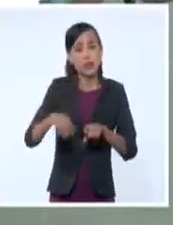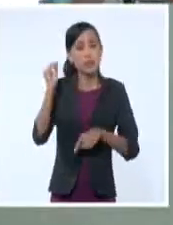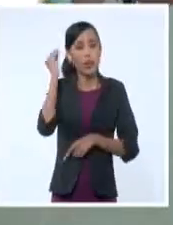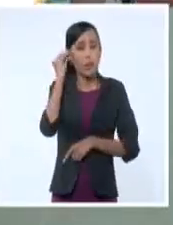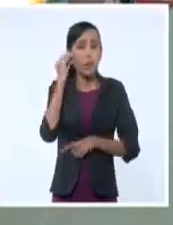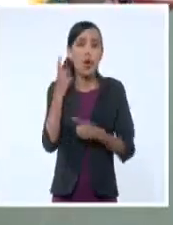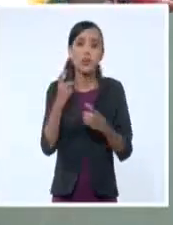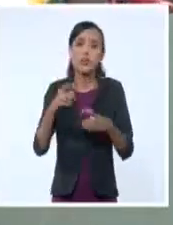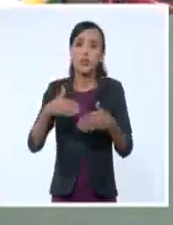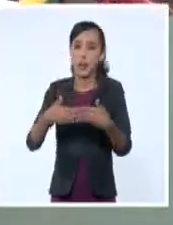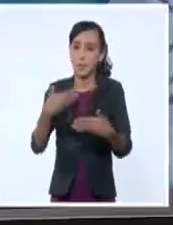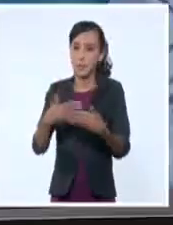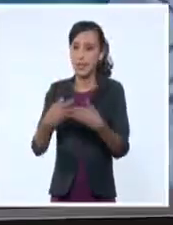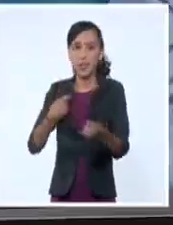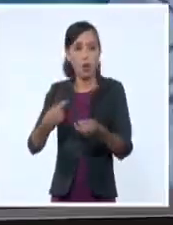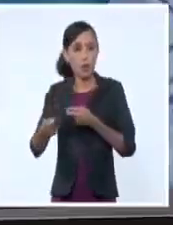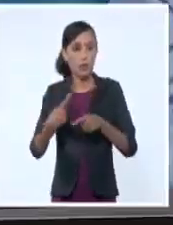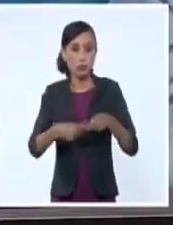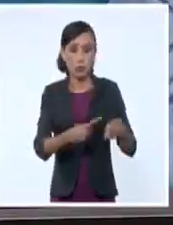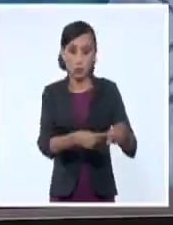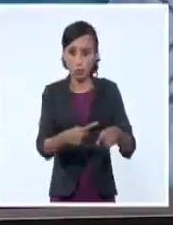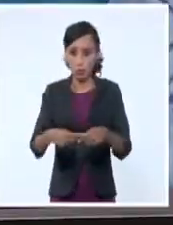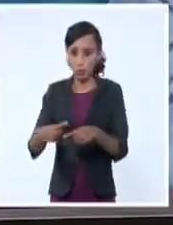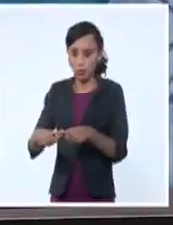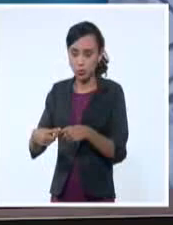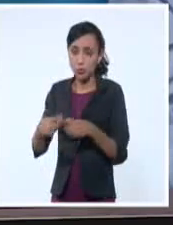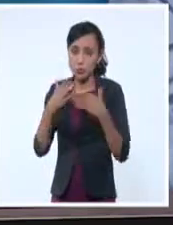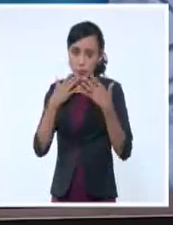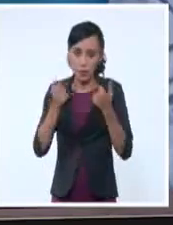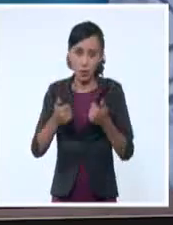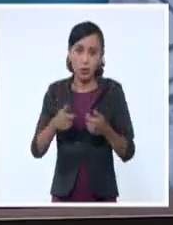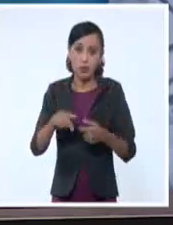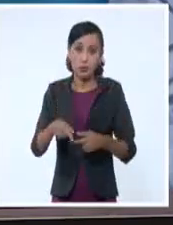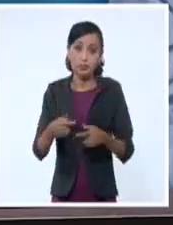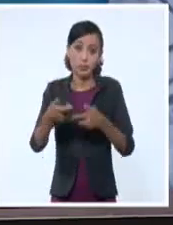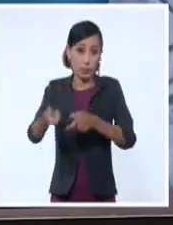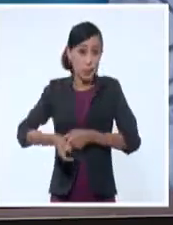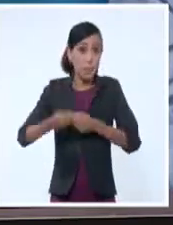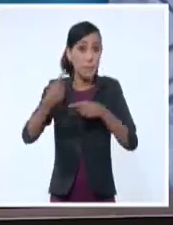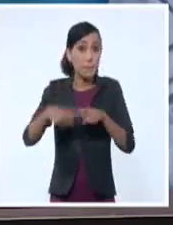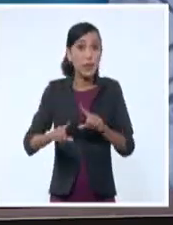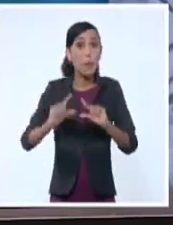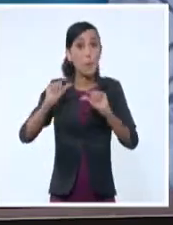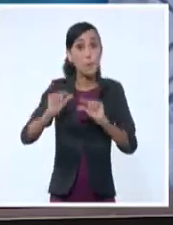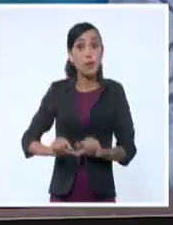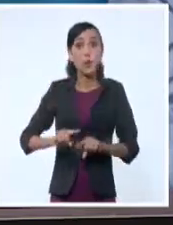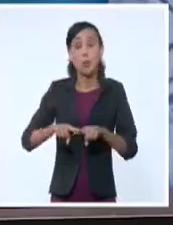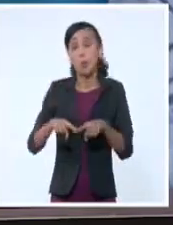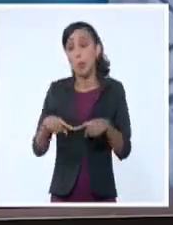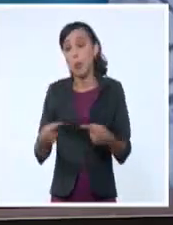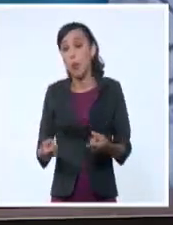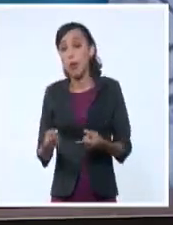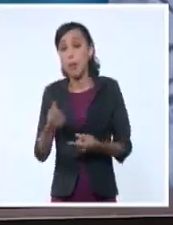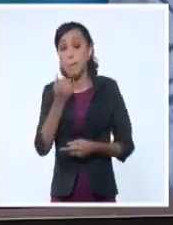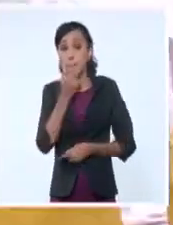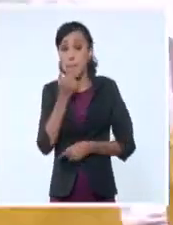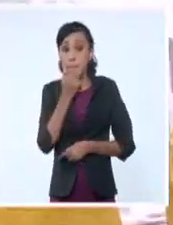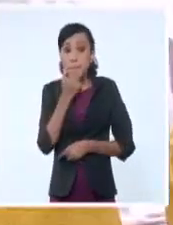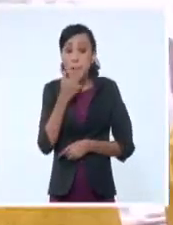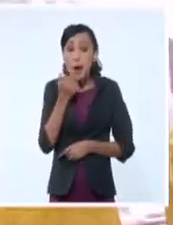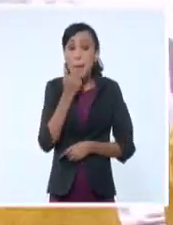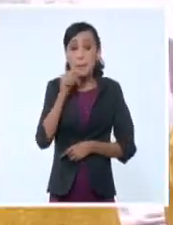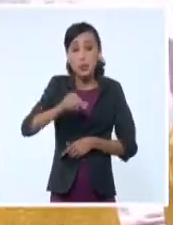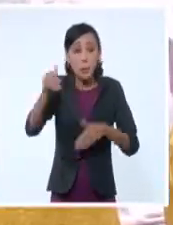comercializadoras en la producción agropecuaria, pero que sean los menos, porque cada vez que tú pasas por más intermediario,